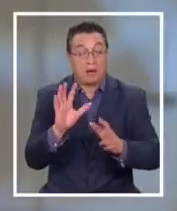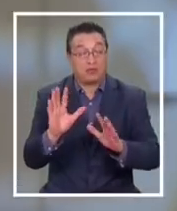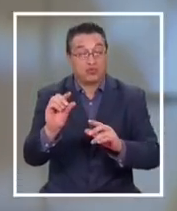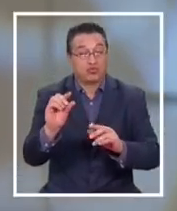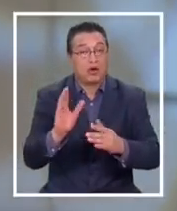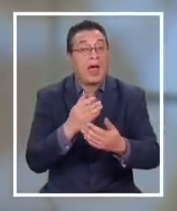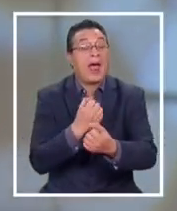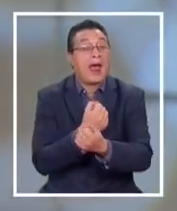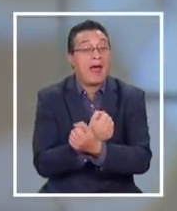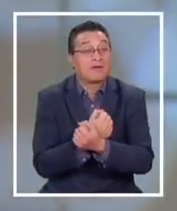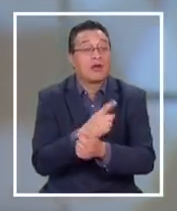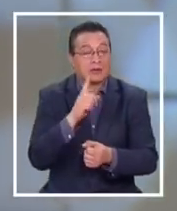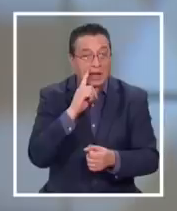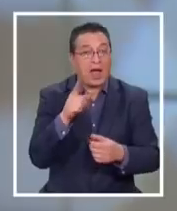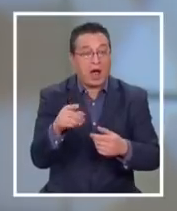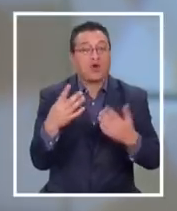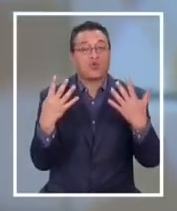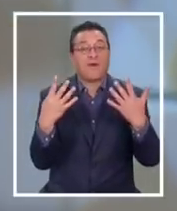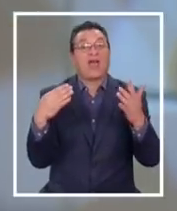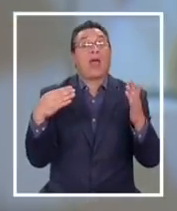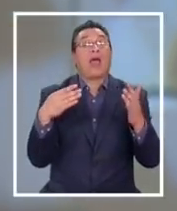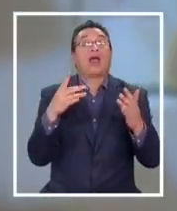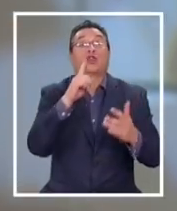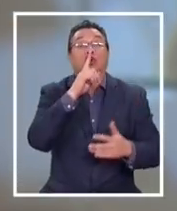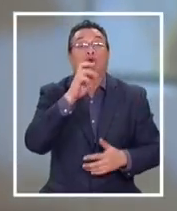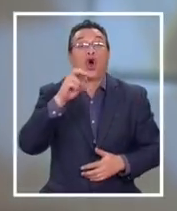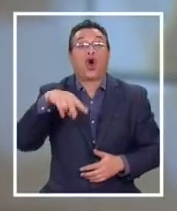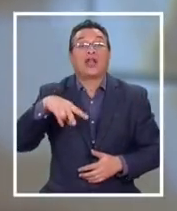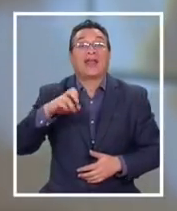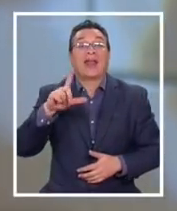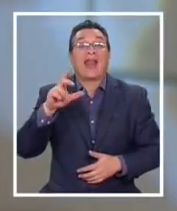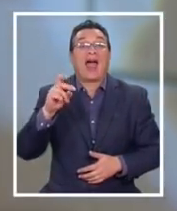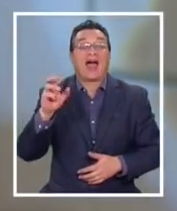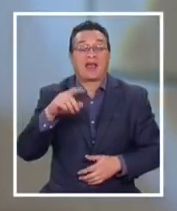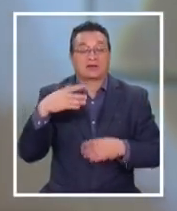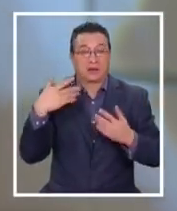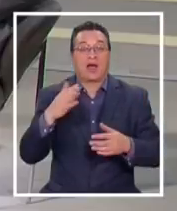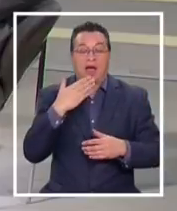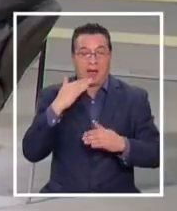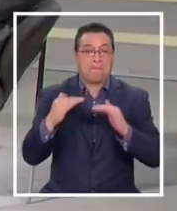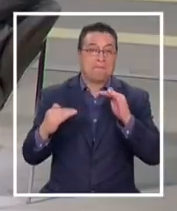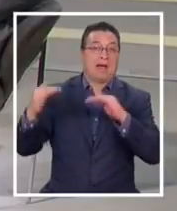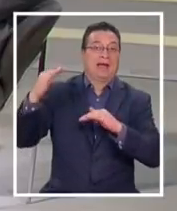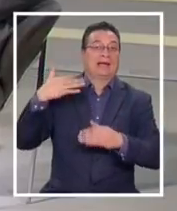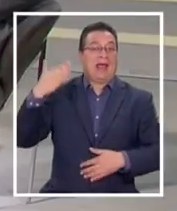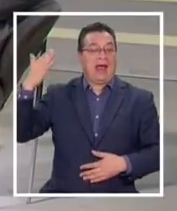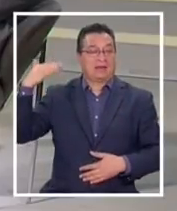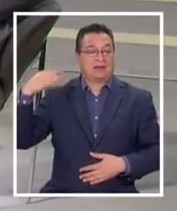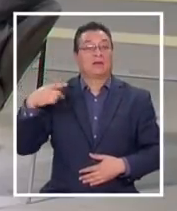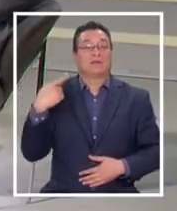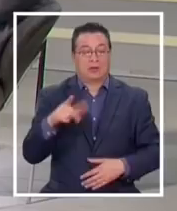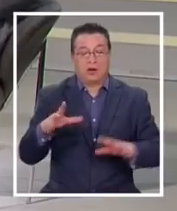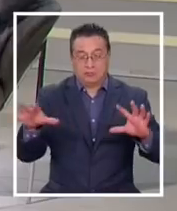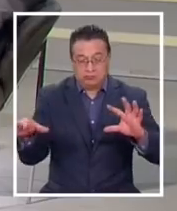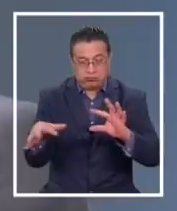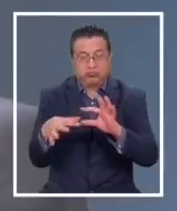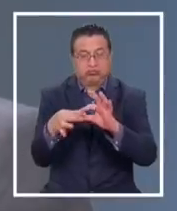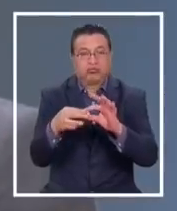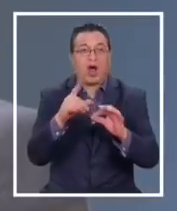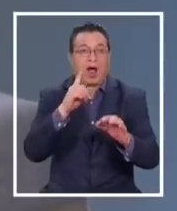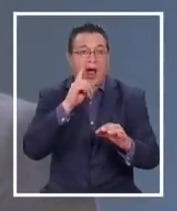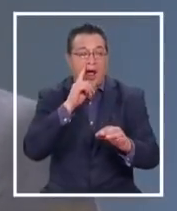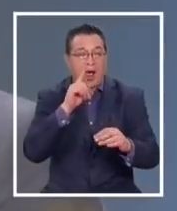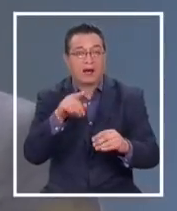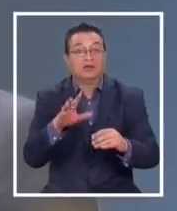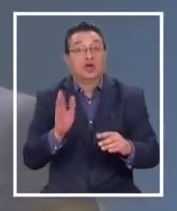Lo mismo. Ya llevan 9 toneladas y eso era lo que llevaban en octubre, más o menos. Venía un reportaje de los vínculos que tiene, yo no sé